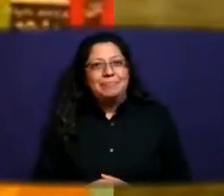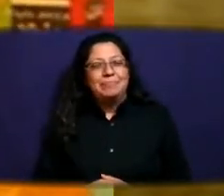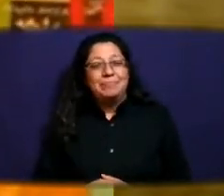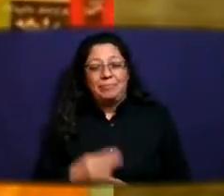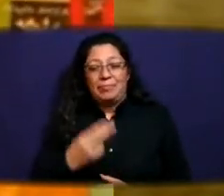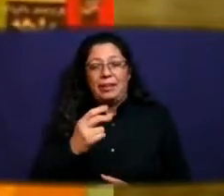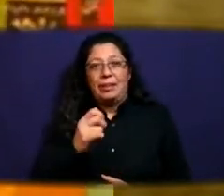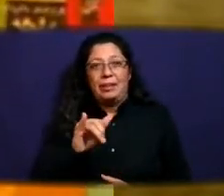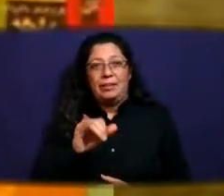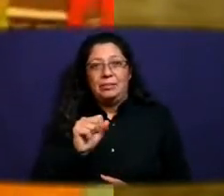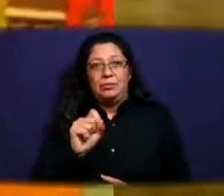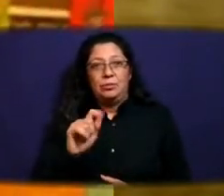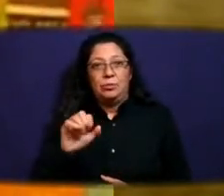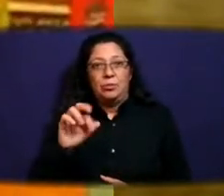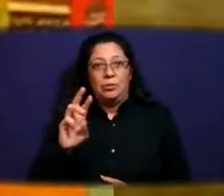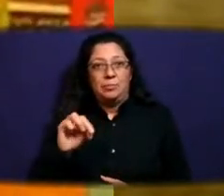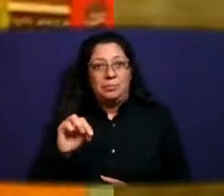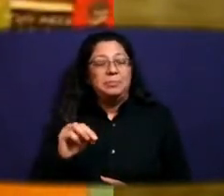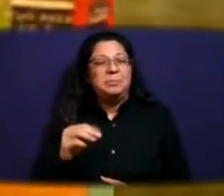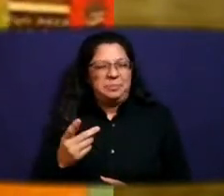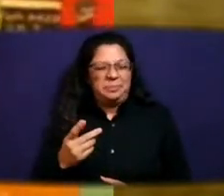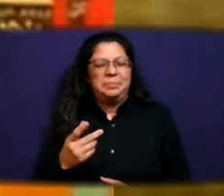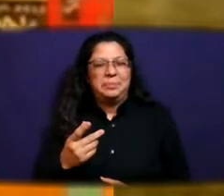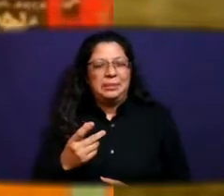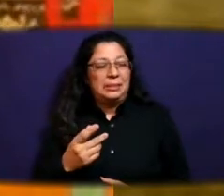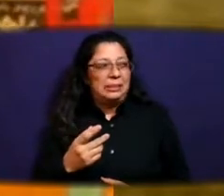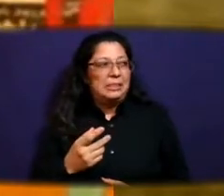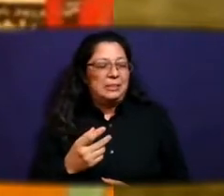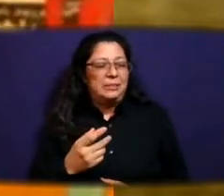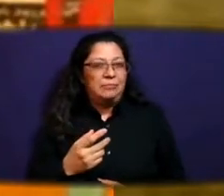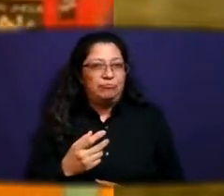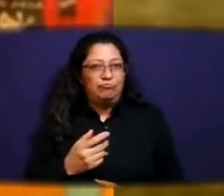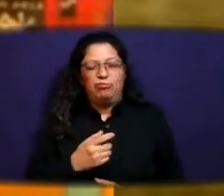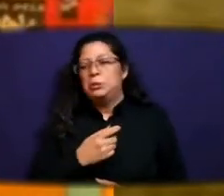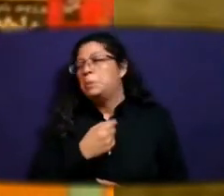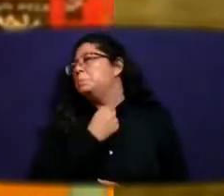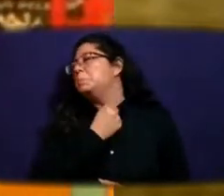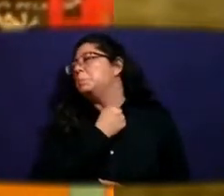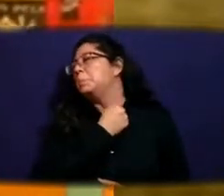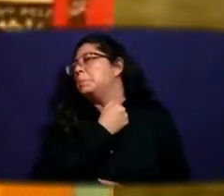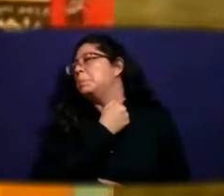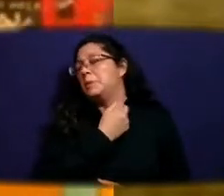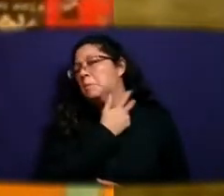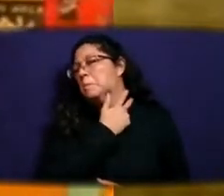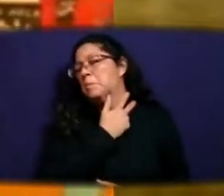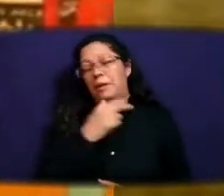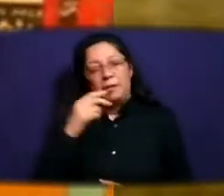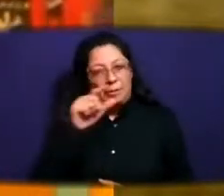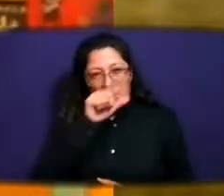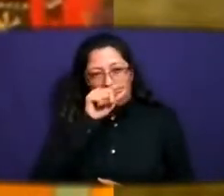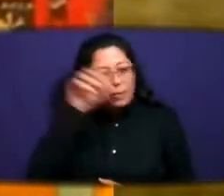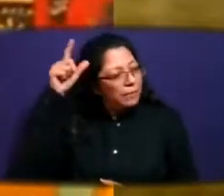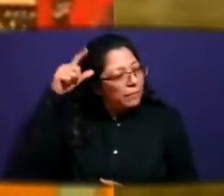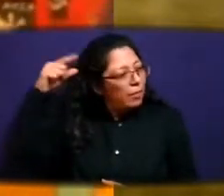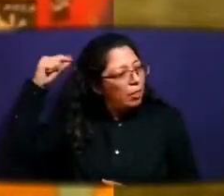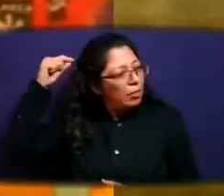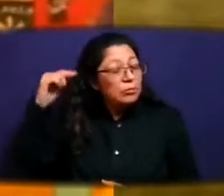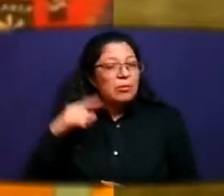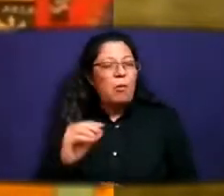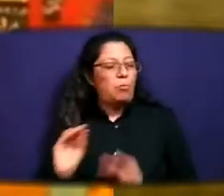Hailstorm está haciéndose sus plumas antes de moverse a